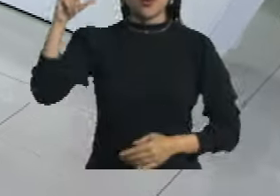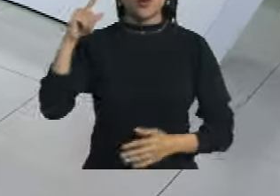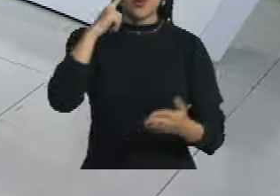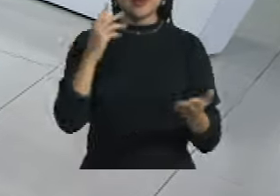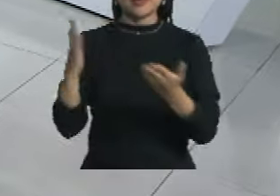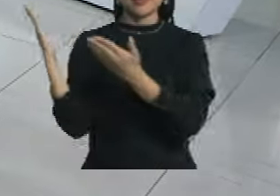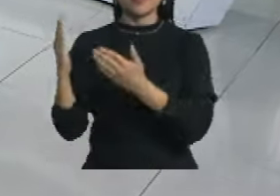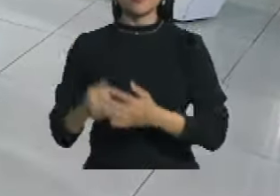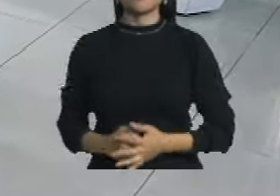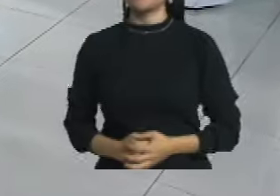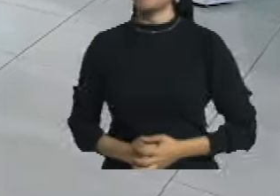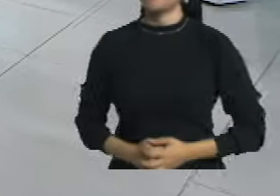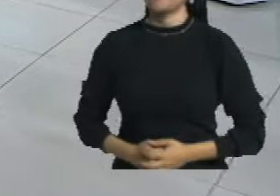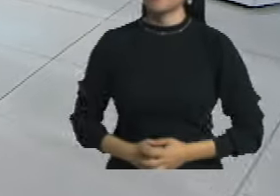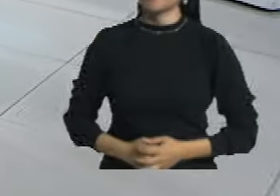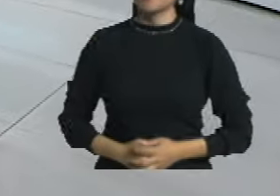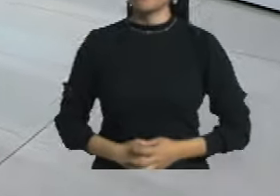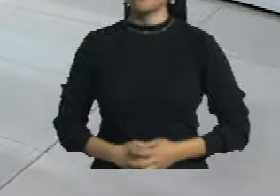Con Luisa Tobo.